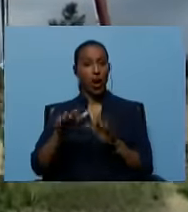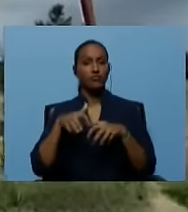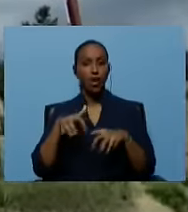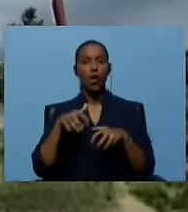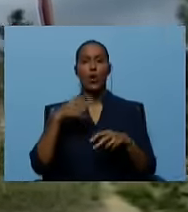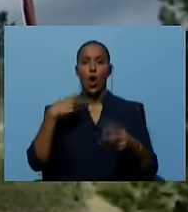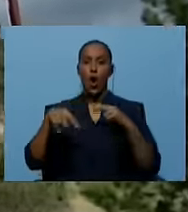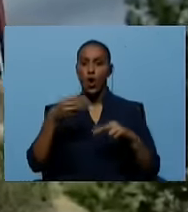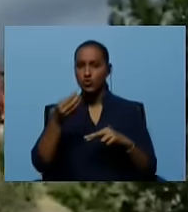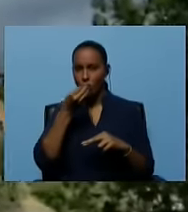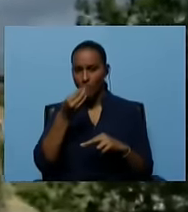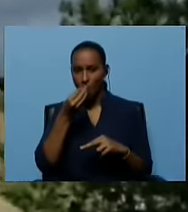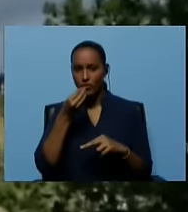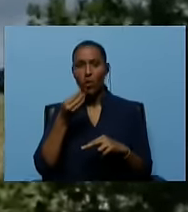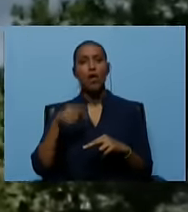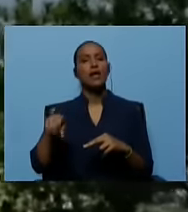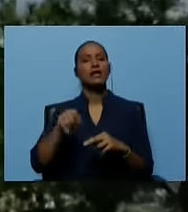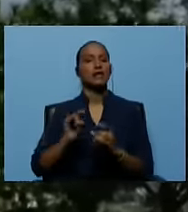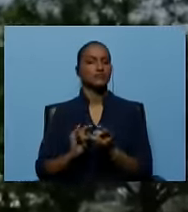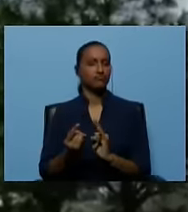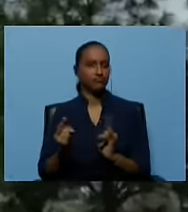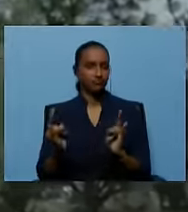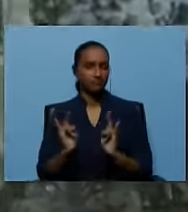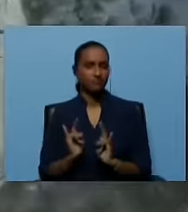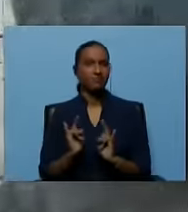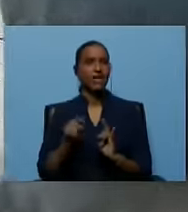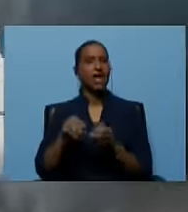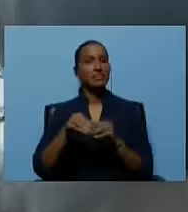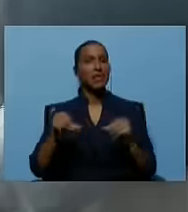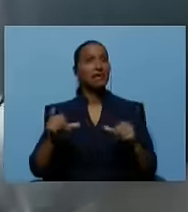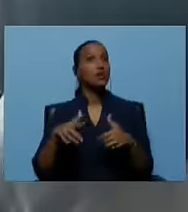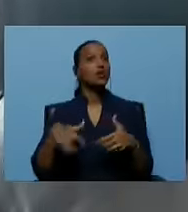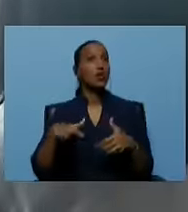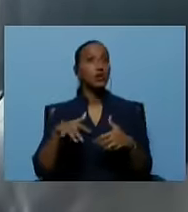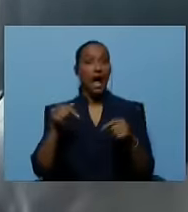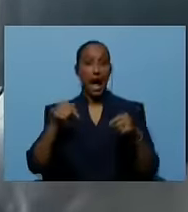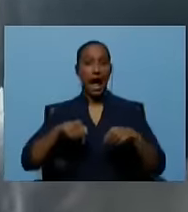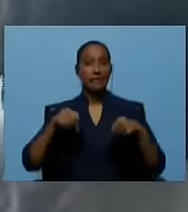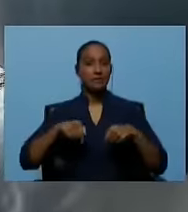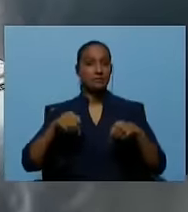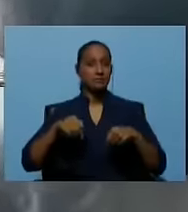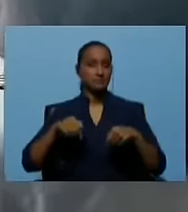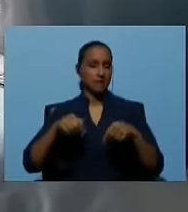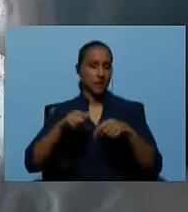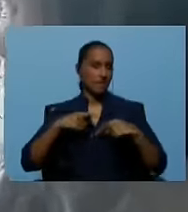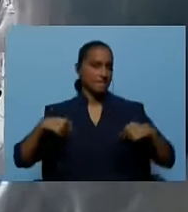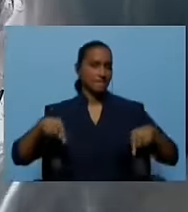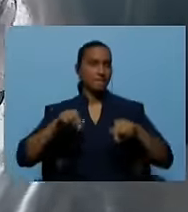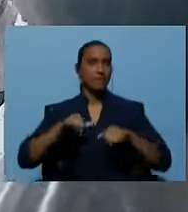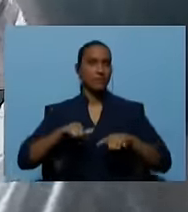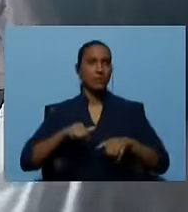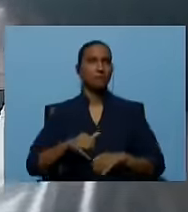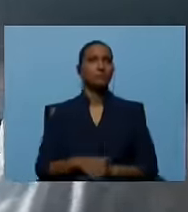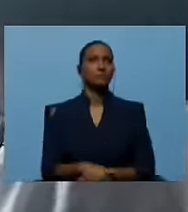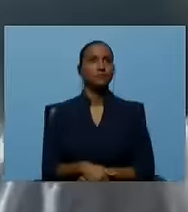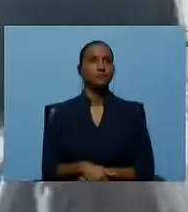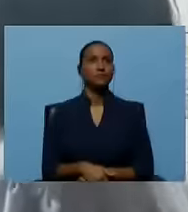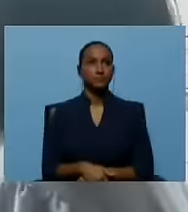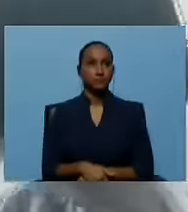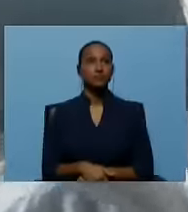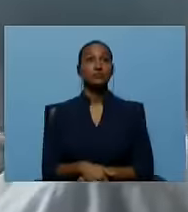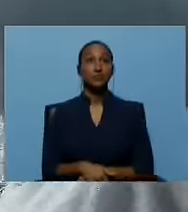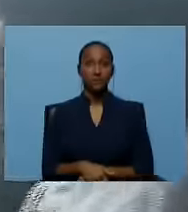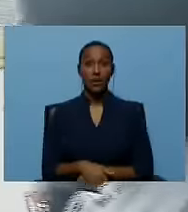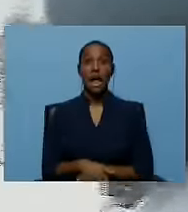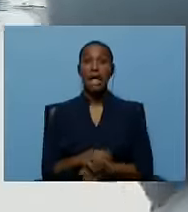urbanismo correspondiente. ¿Exactamente en este terreno o un terreno aledaño? Aquí. Este es un terreno. O sea, que tiene capacidad para eso,